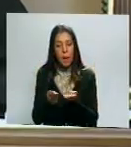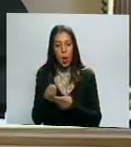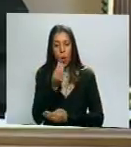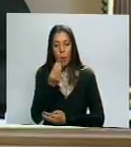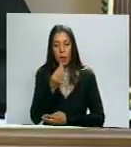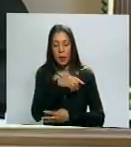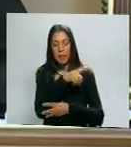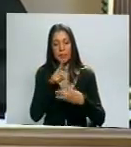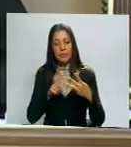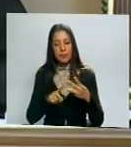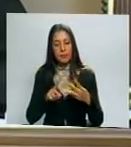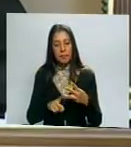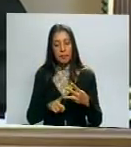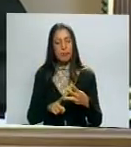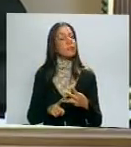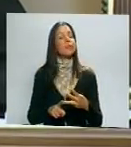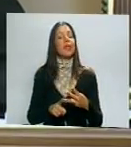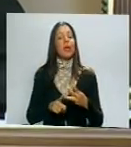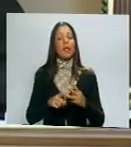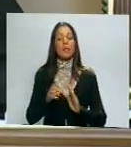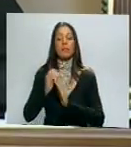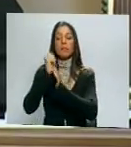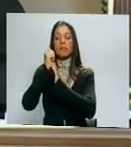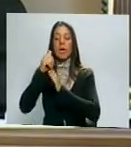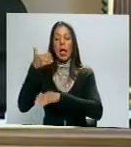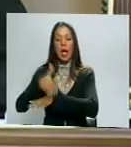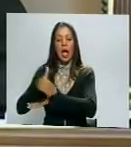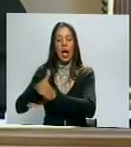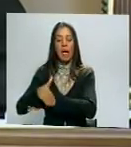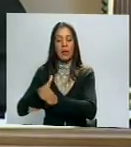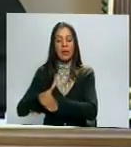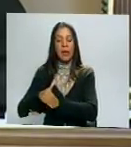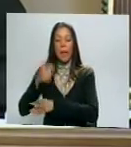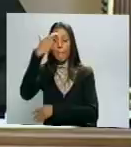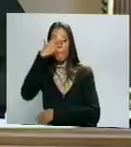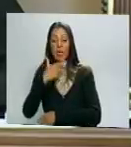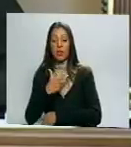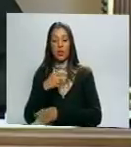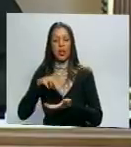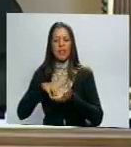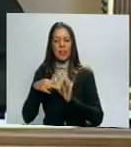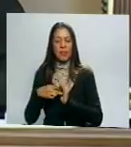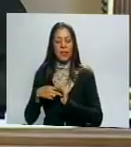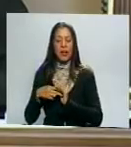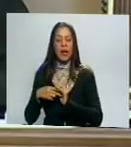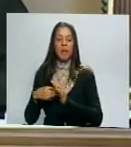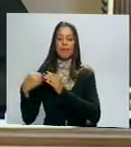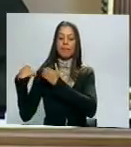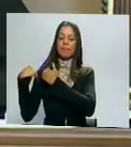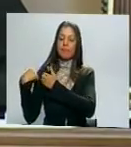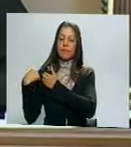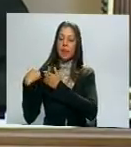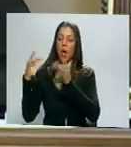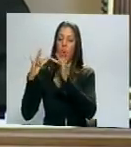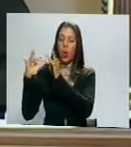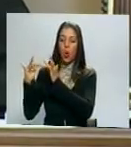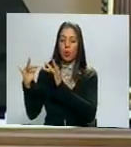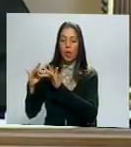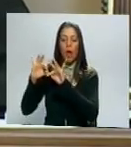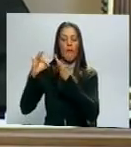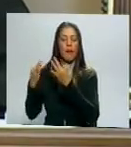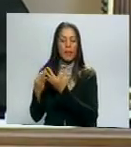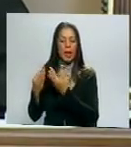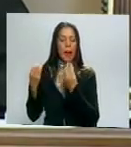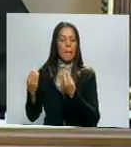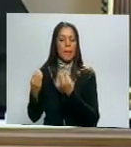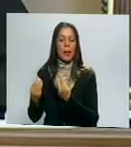3. Responsable de calle o vereda. Persona que tendrá a cargo la relación directa con las familias en función